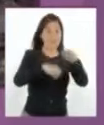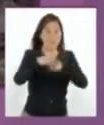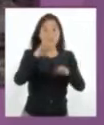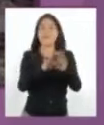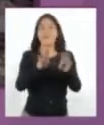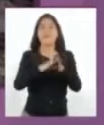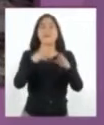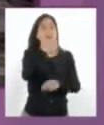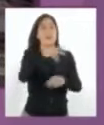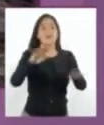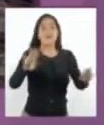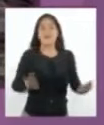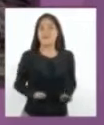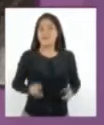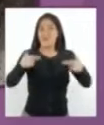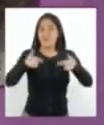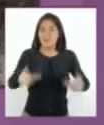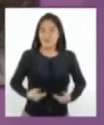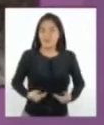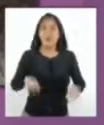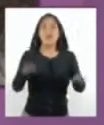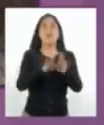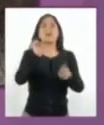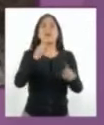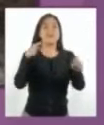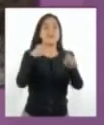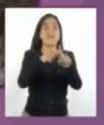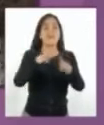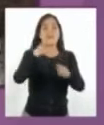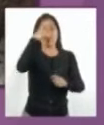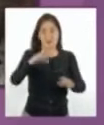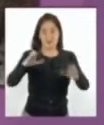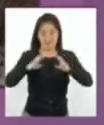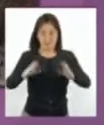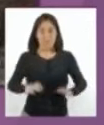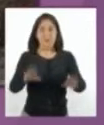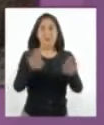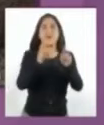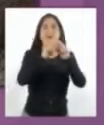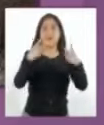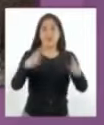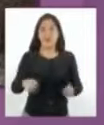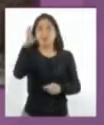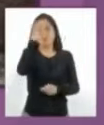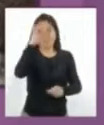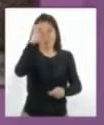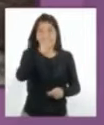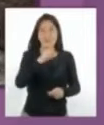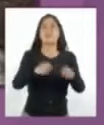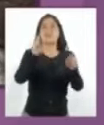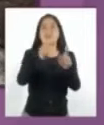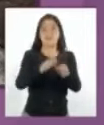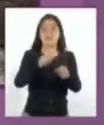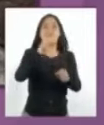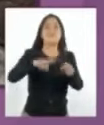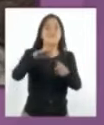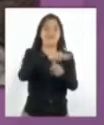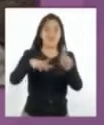al comportamiento humano, ligado al entorno físico y al desarrollo cultural, social y ritual de quienes